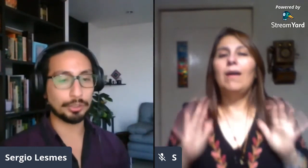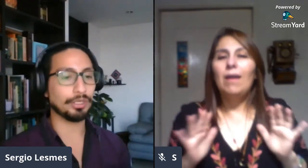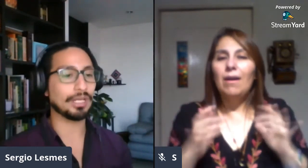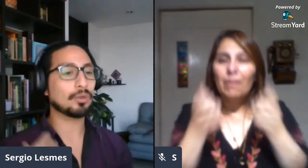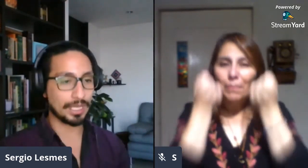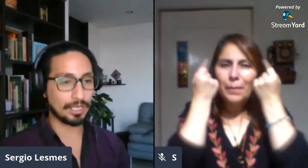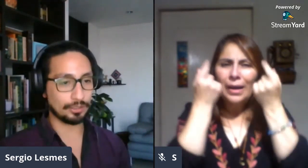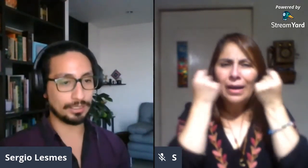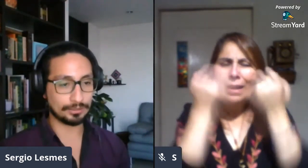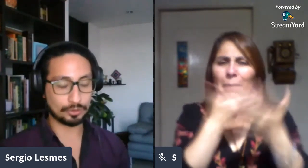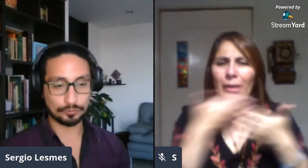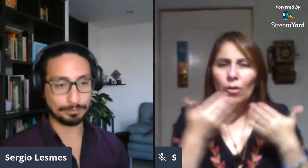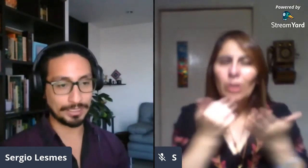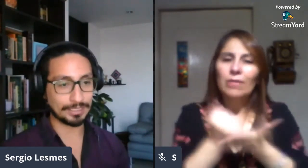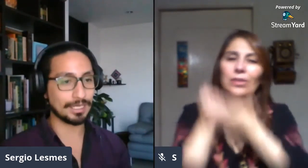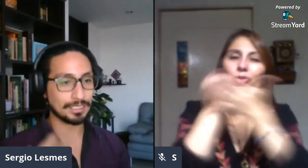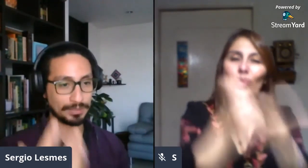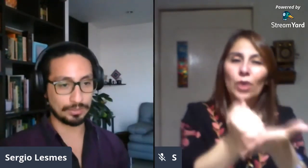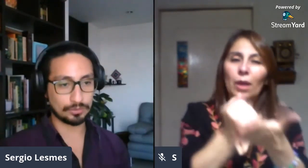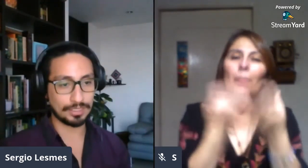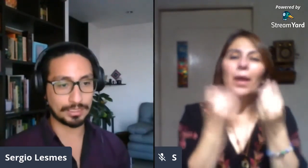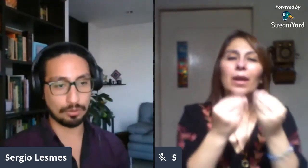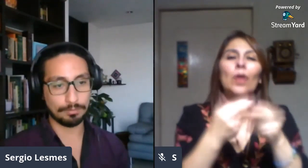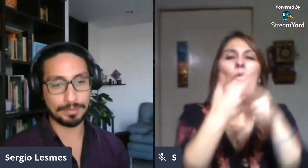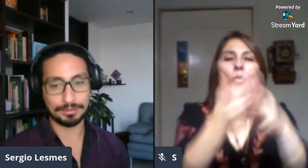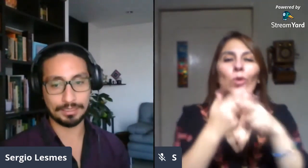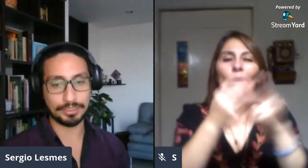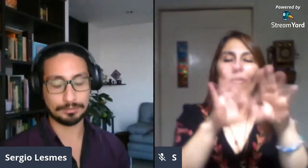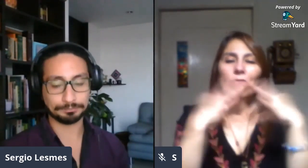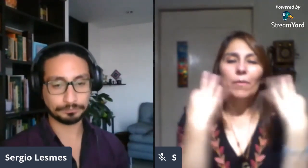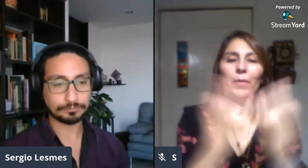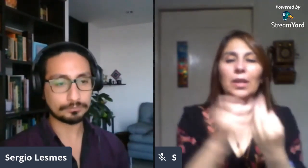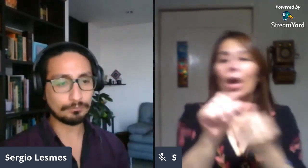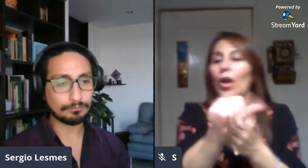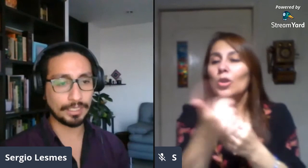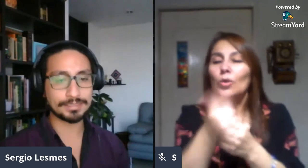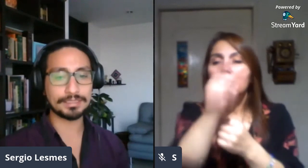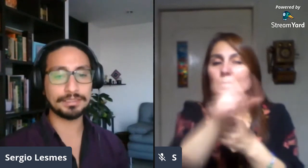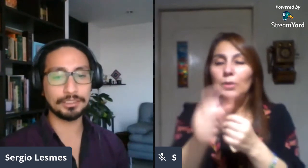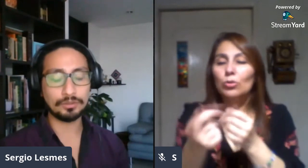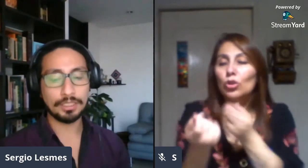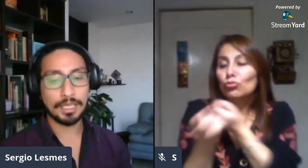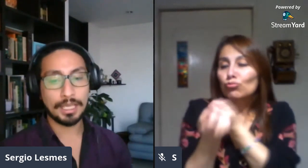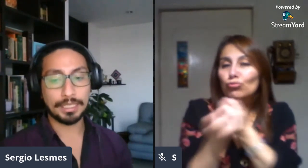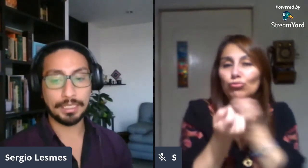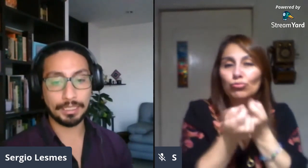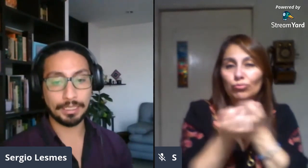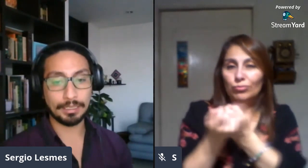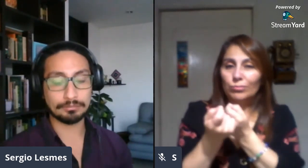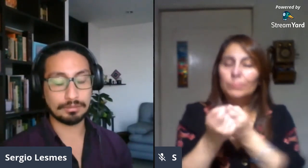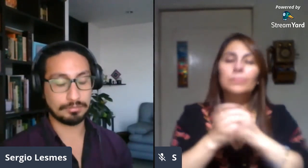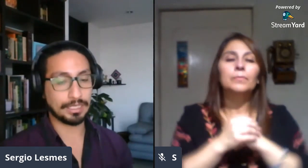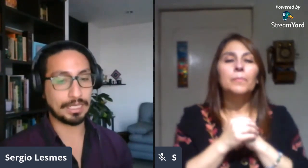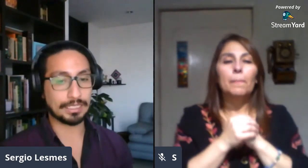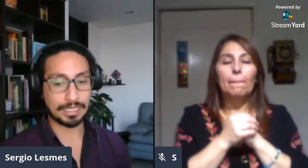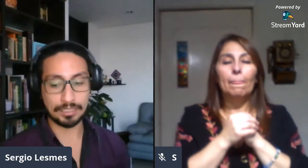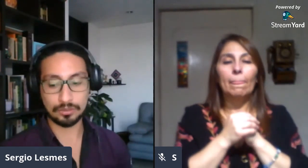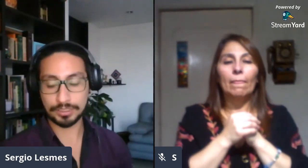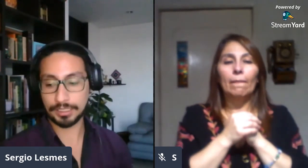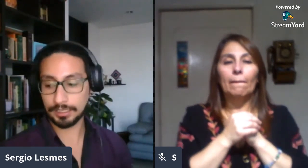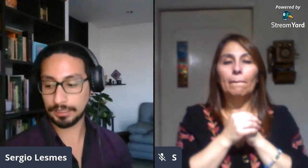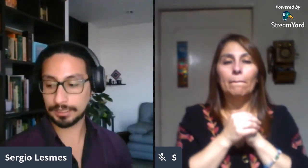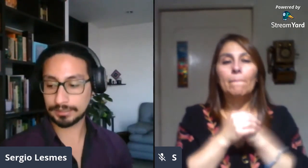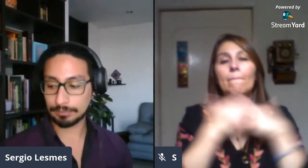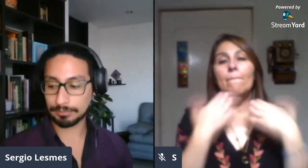a contribuir al cuidado de sus familias y de las personas con las que comparten la vida. En ese sentido, recalcar